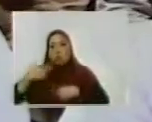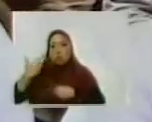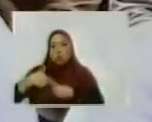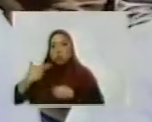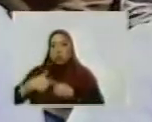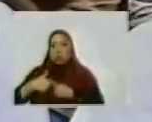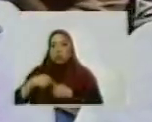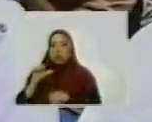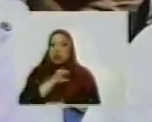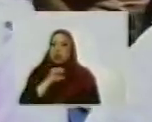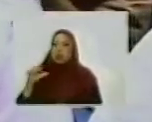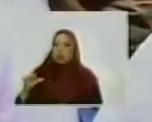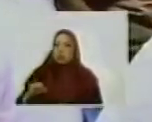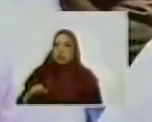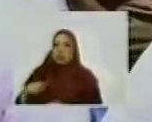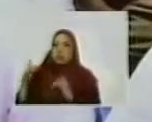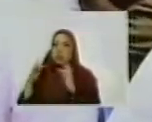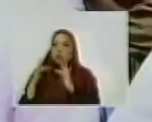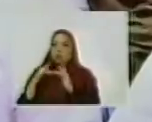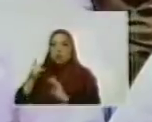iban a privatizar a CanTV